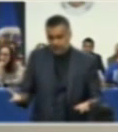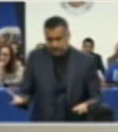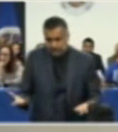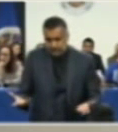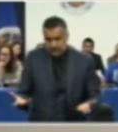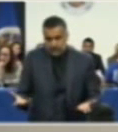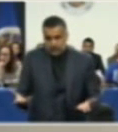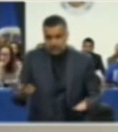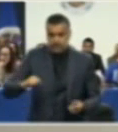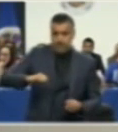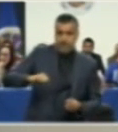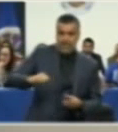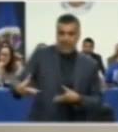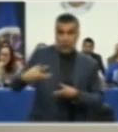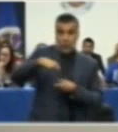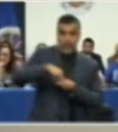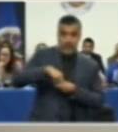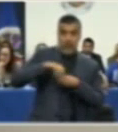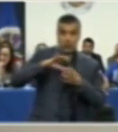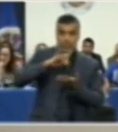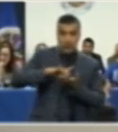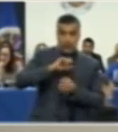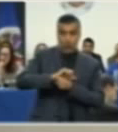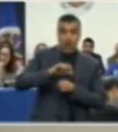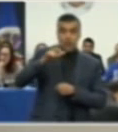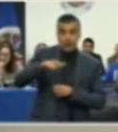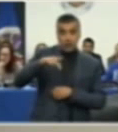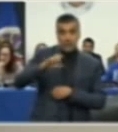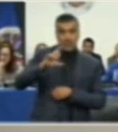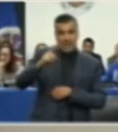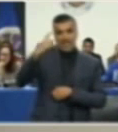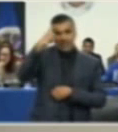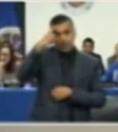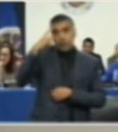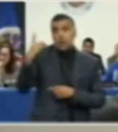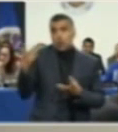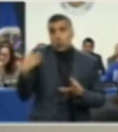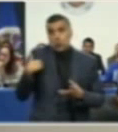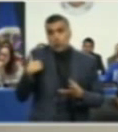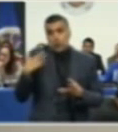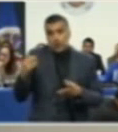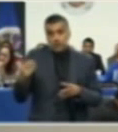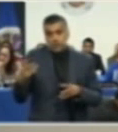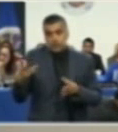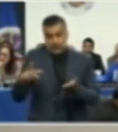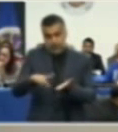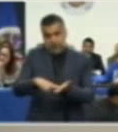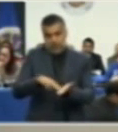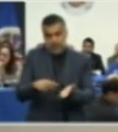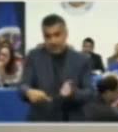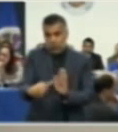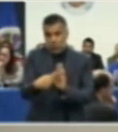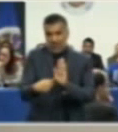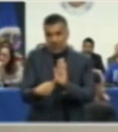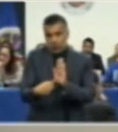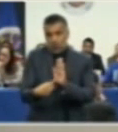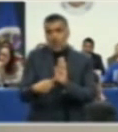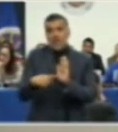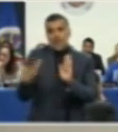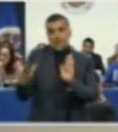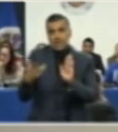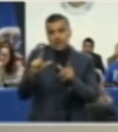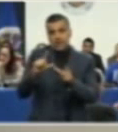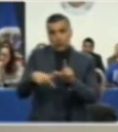a incluir en los centros de trabajo a personas con discapacidad intelectual que no cuentan con la interdicción porque la firma de ese contrato